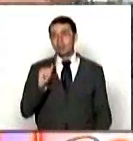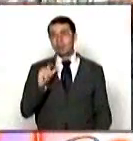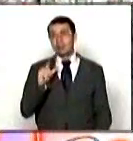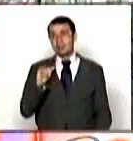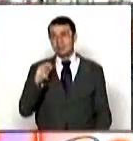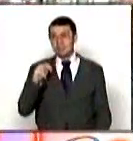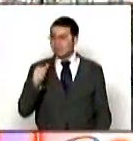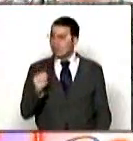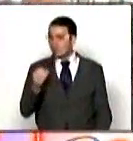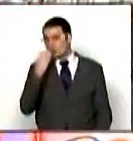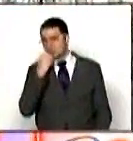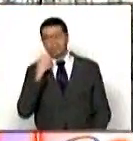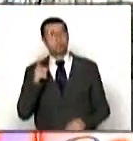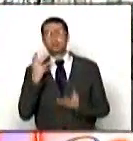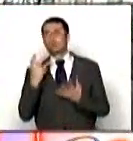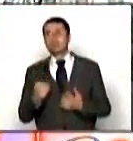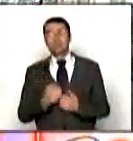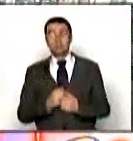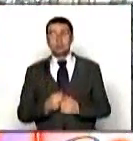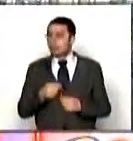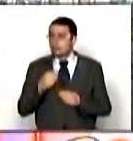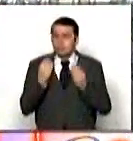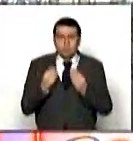muchos tratamientos y muchas cosas, y alimentación y todas,